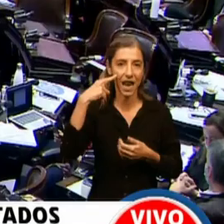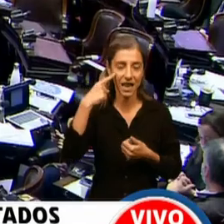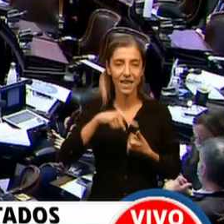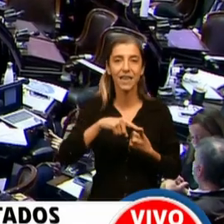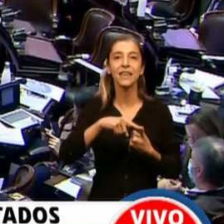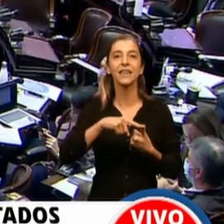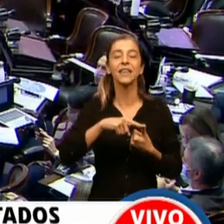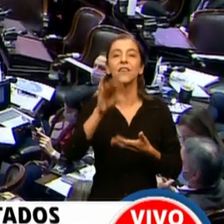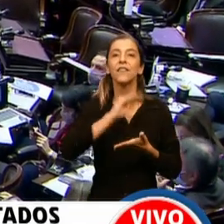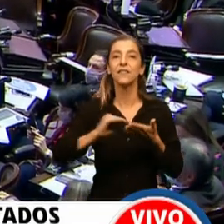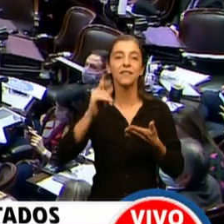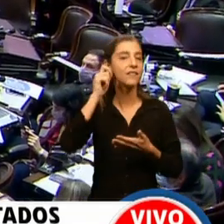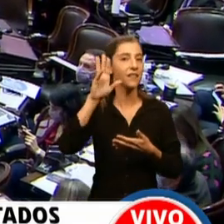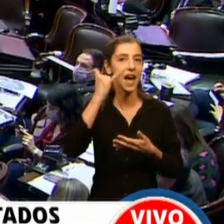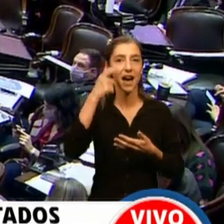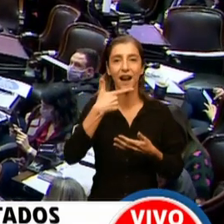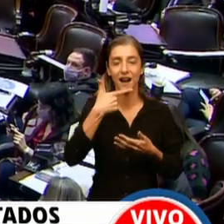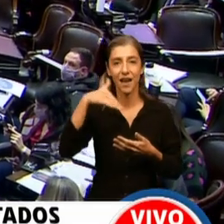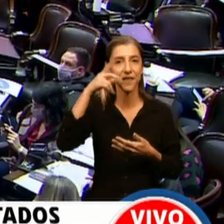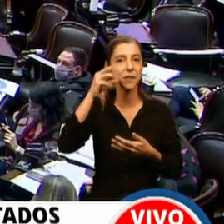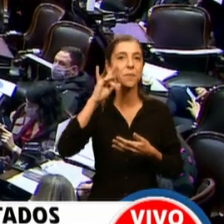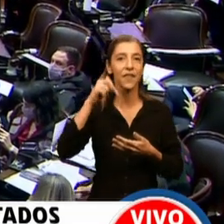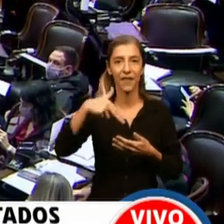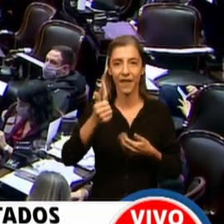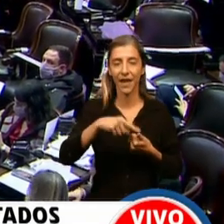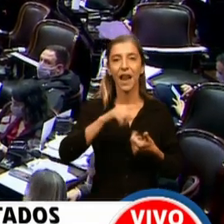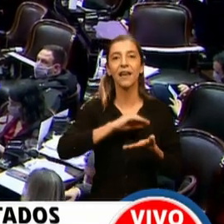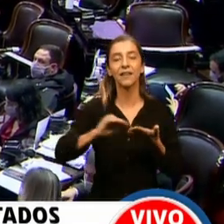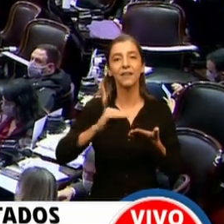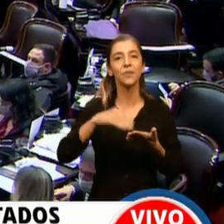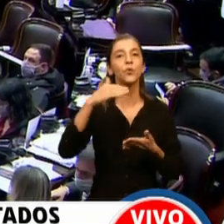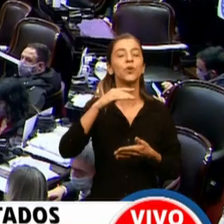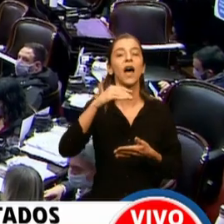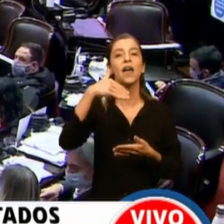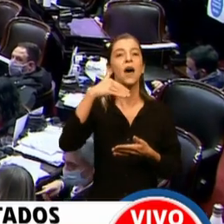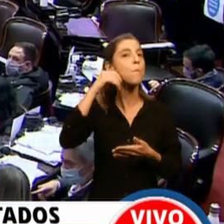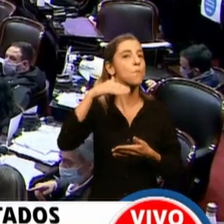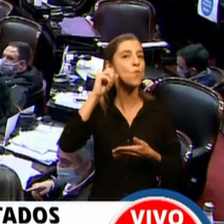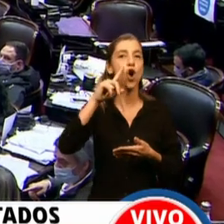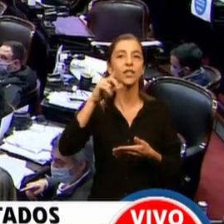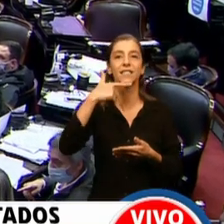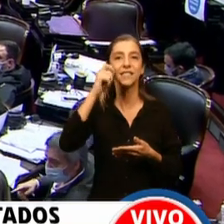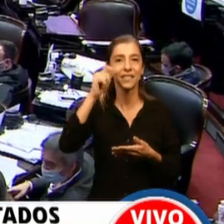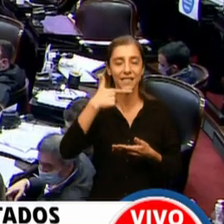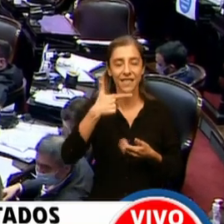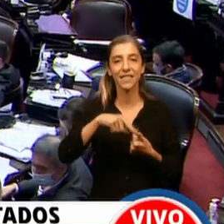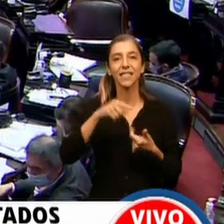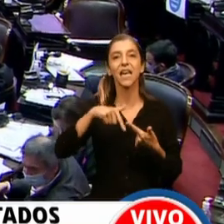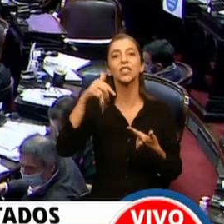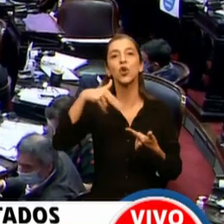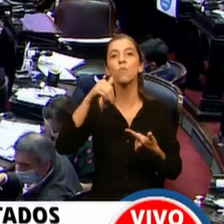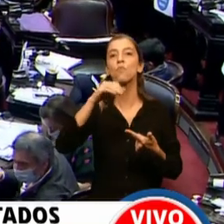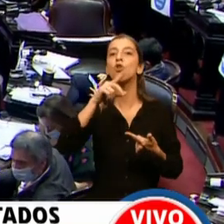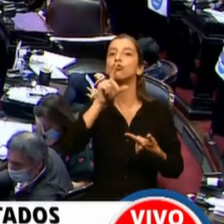diputada gladys medina diputada moisés maría carolina diputada montoto maría